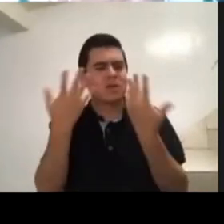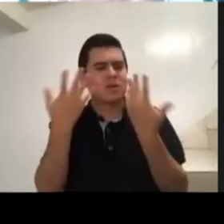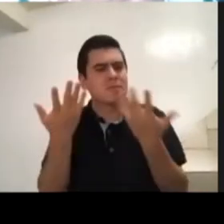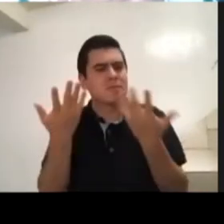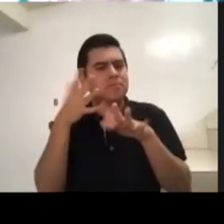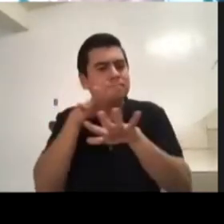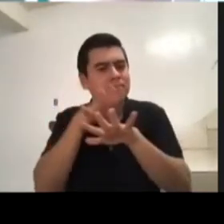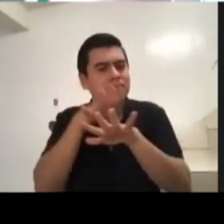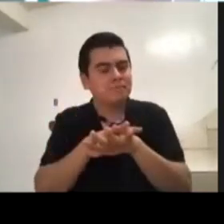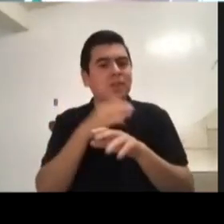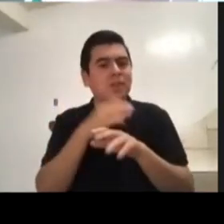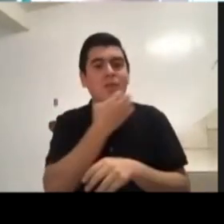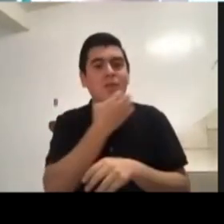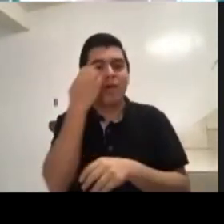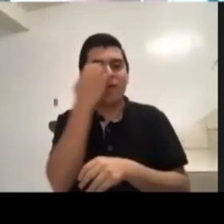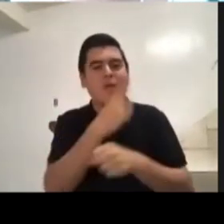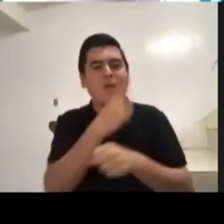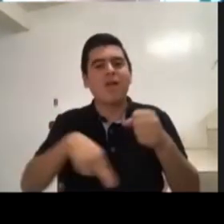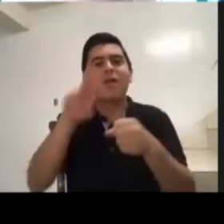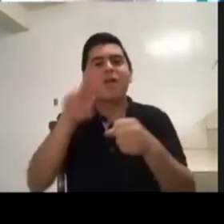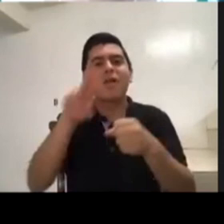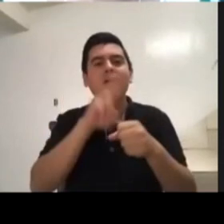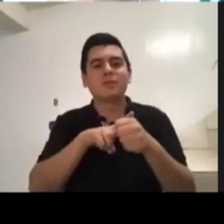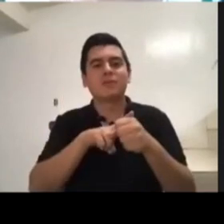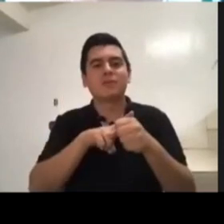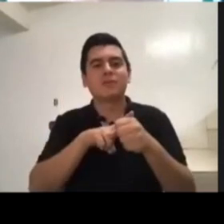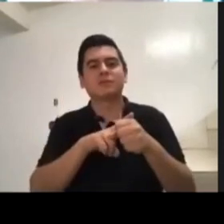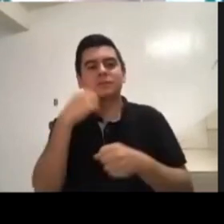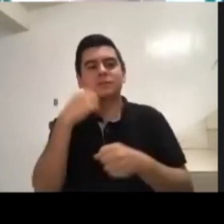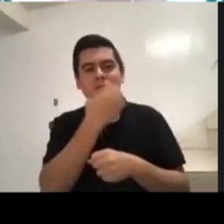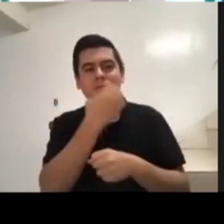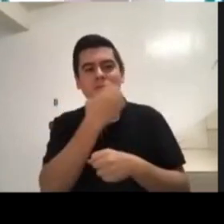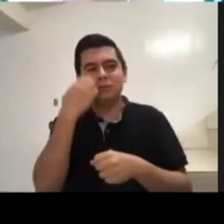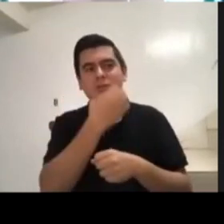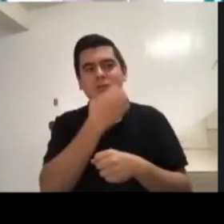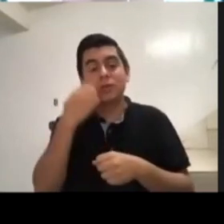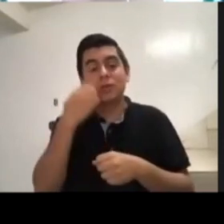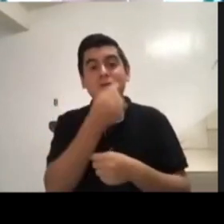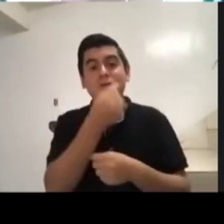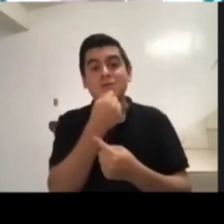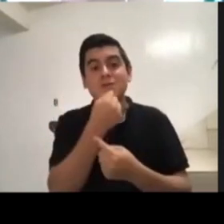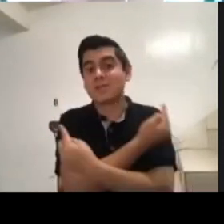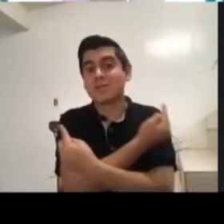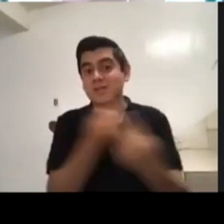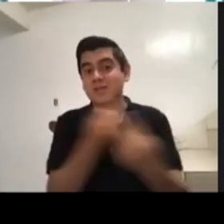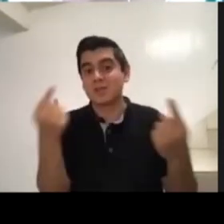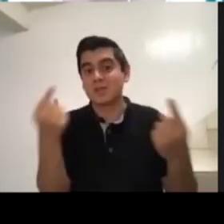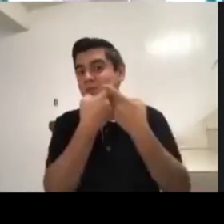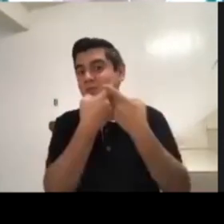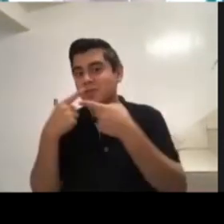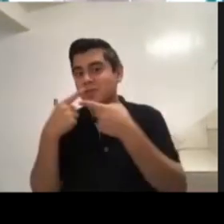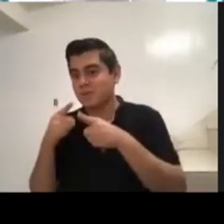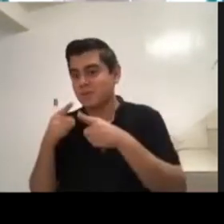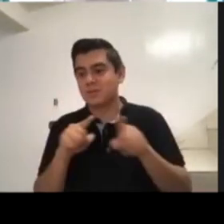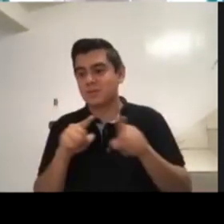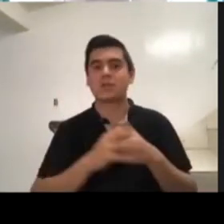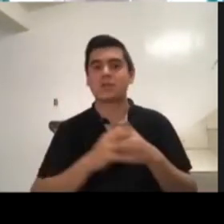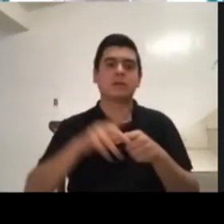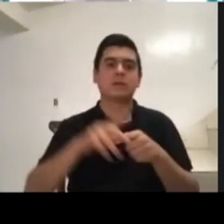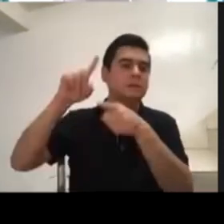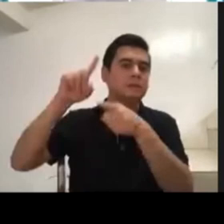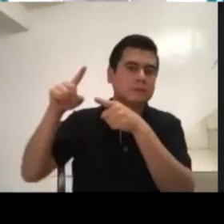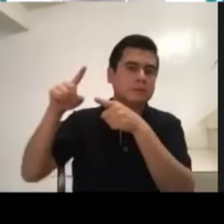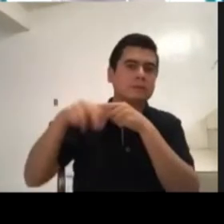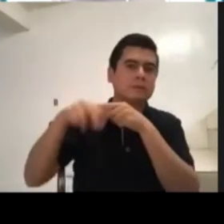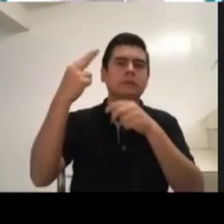una escuela donde hay niños diversos. Ya quitemos el término regular, sino niños diversos dentro de esta